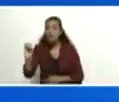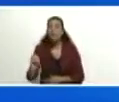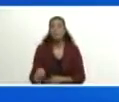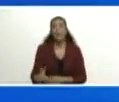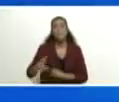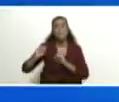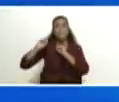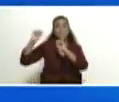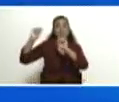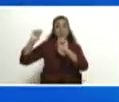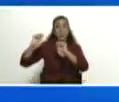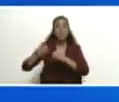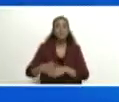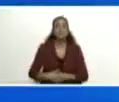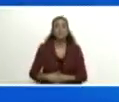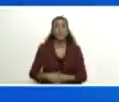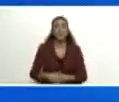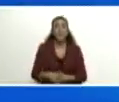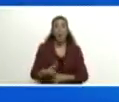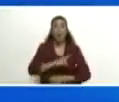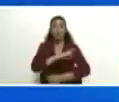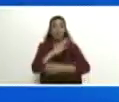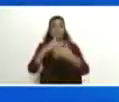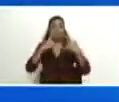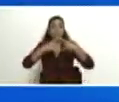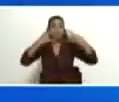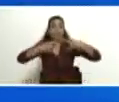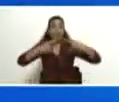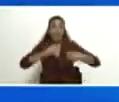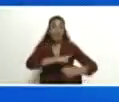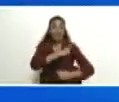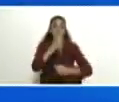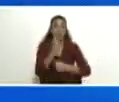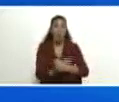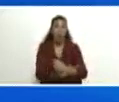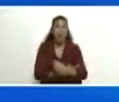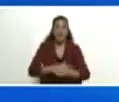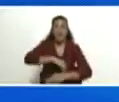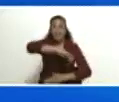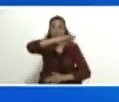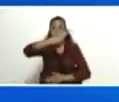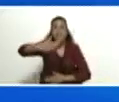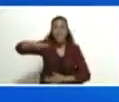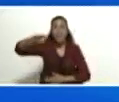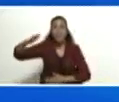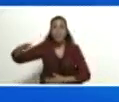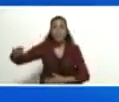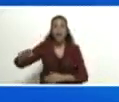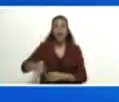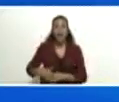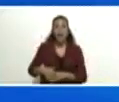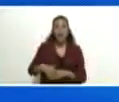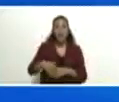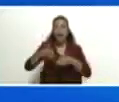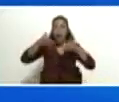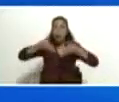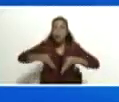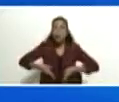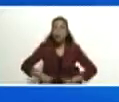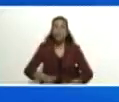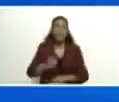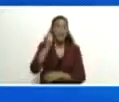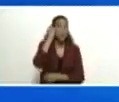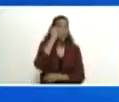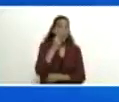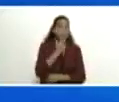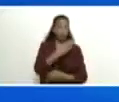victorioso, el oriente de la energía, de la mar, el oriente, la cuna de nuestro gran mariscal